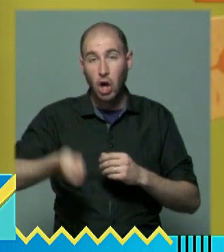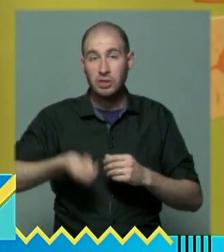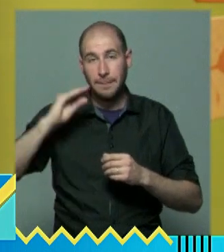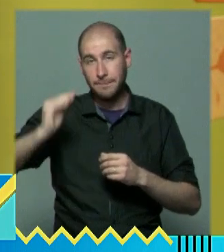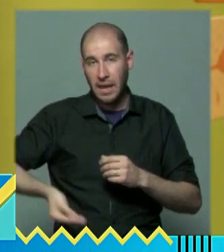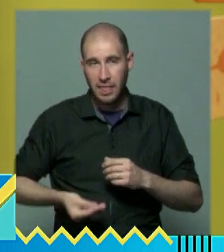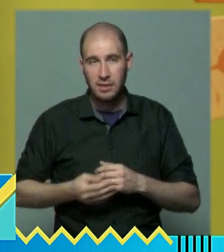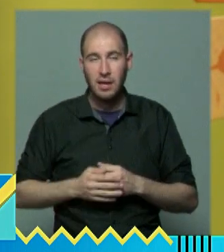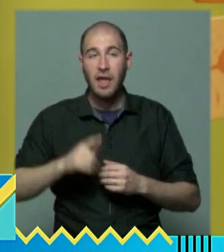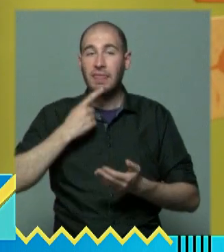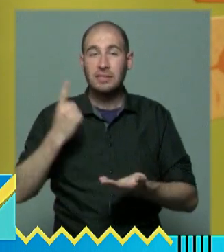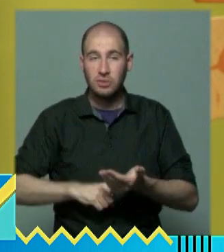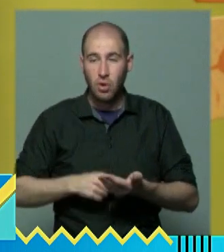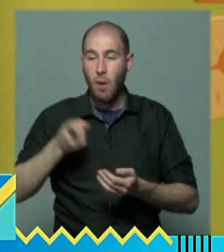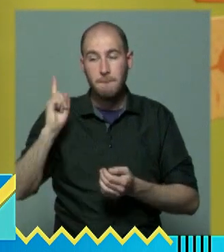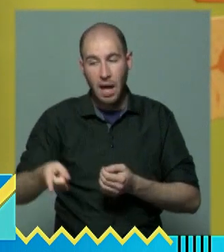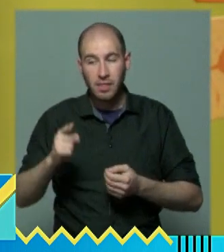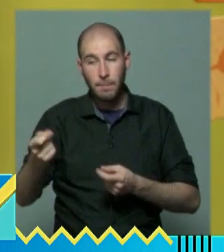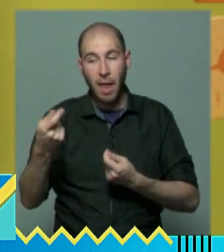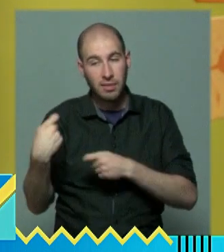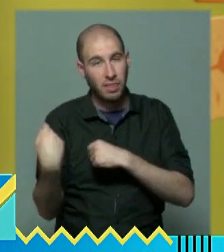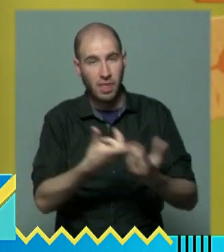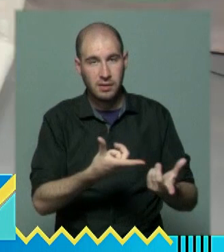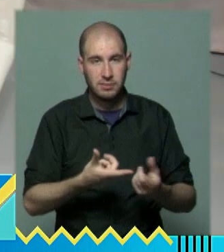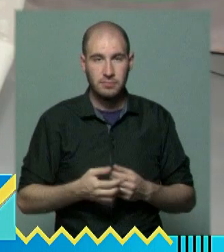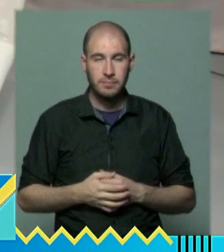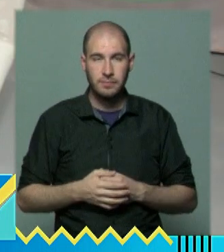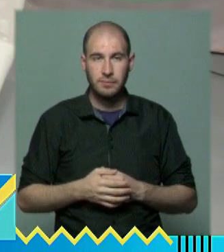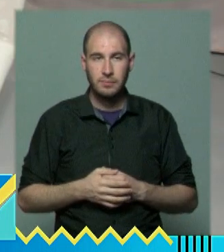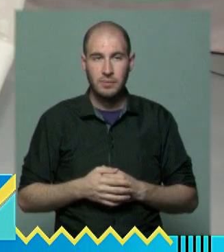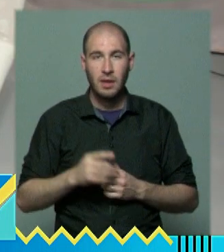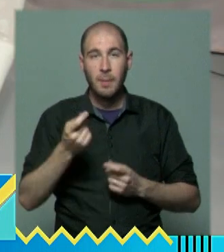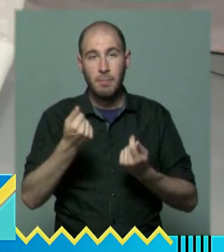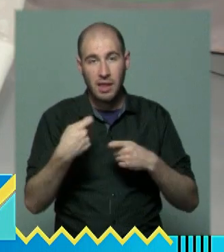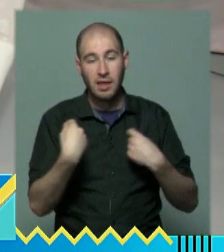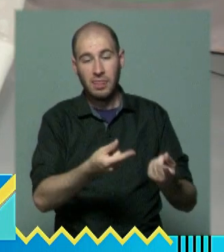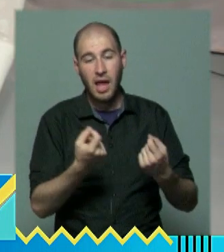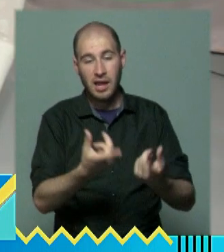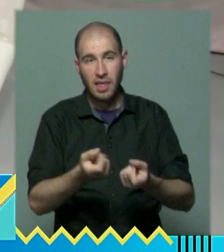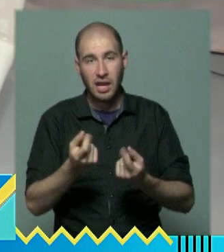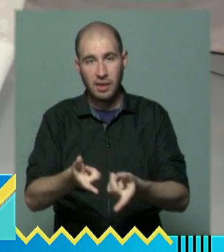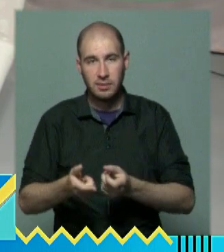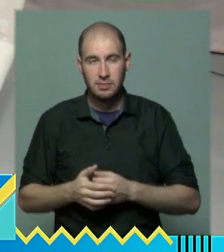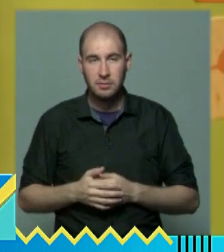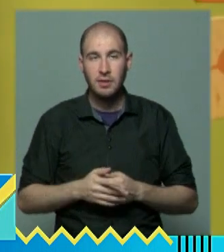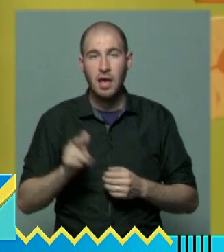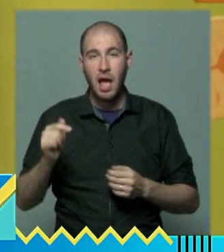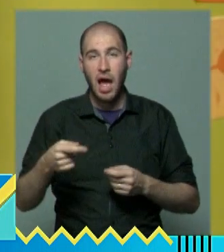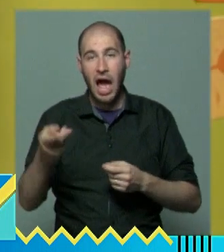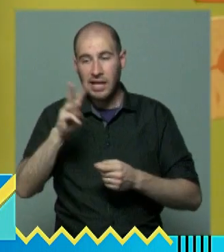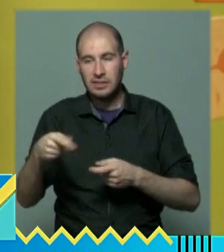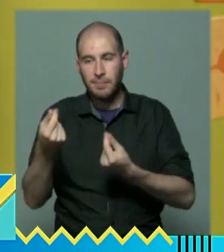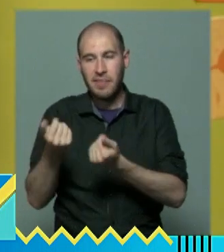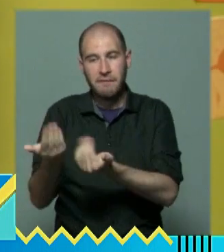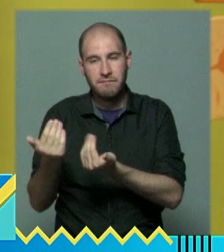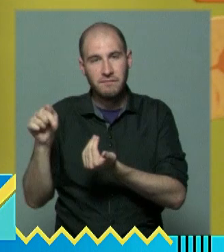Justicia los fallos que obligaron a devolver ese dinero. Cuando se empezó a devolver ese dinero, se empezó a financiar el ANSES.